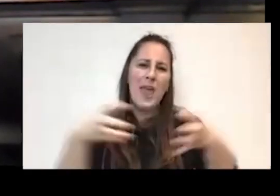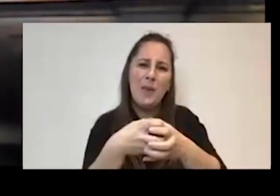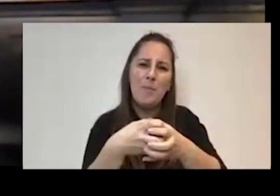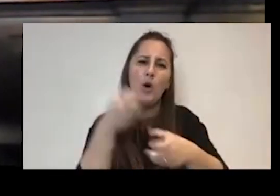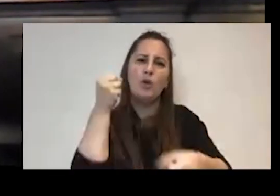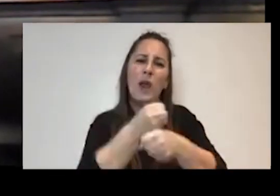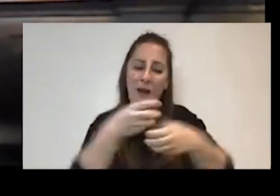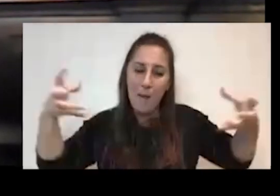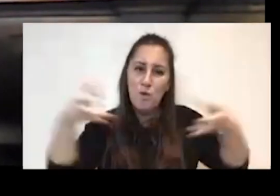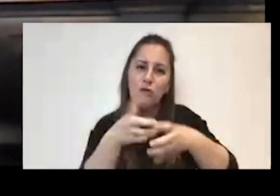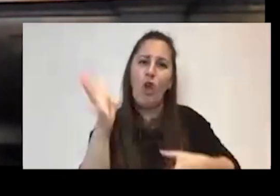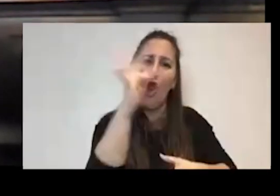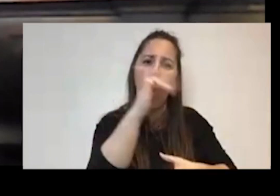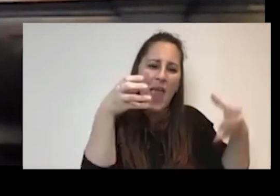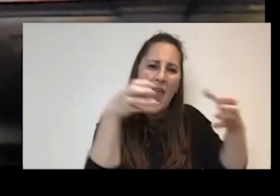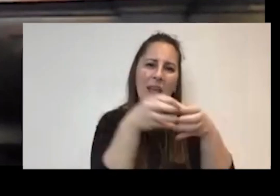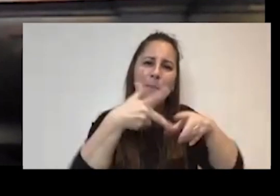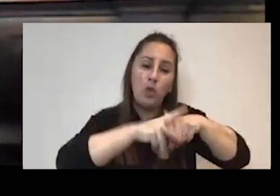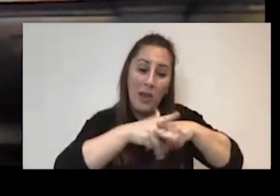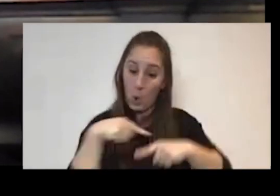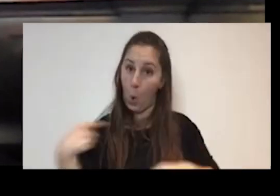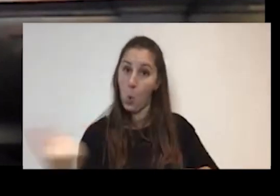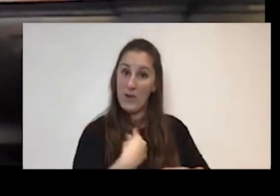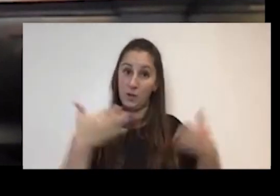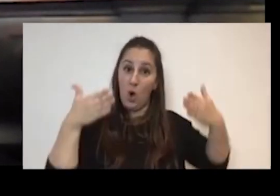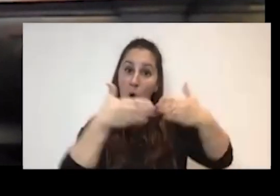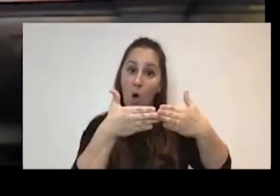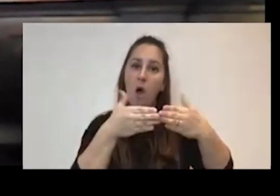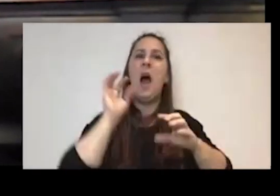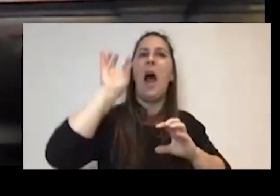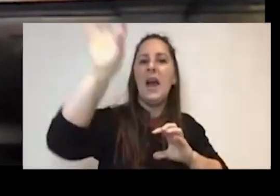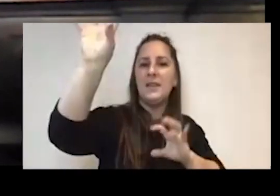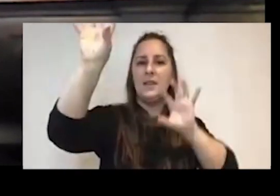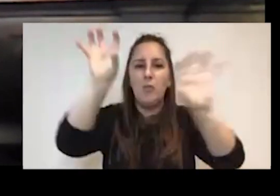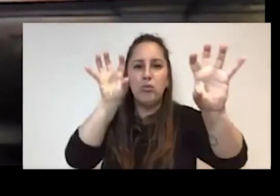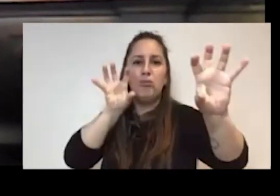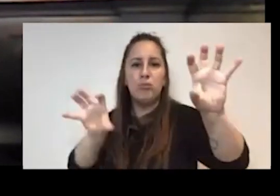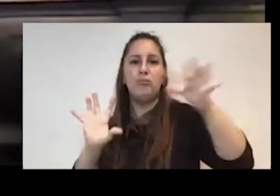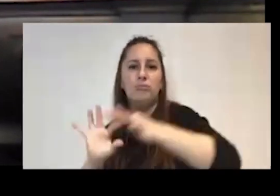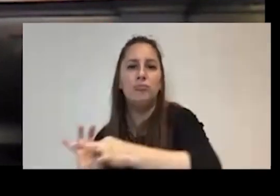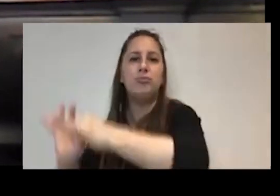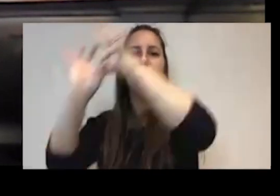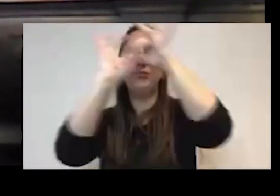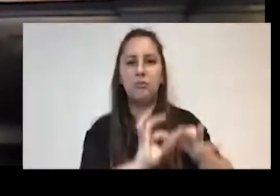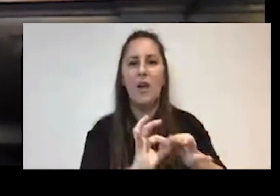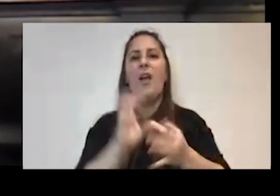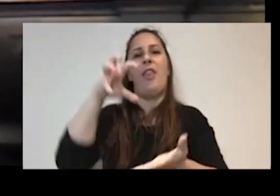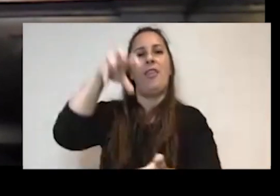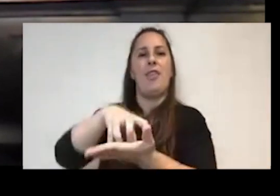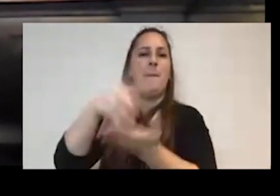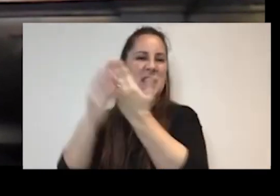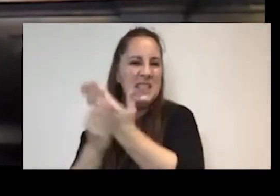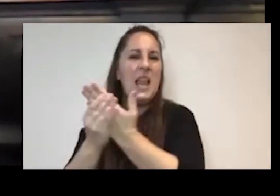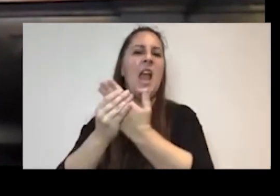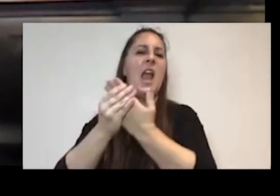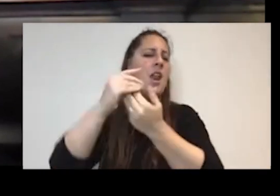cotidiana equipos técnicos nuestros con equipos de cada una de las agencias y organismos ministeriales que conforman la